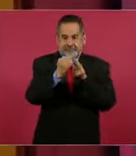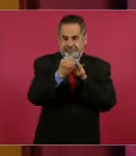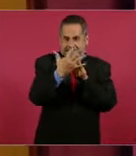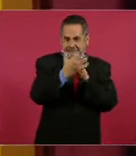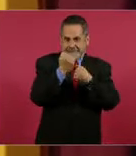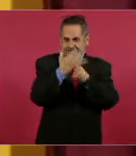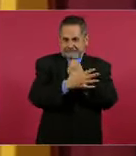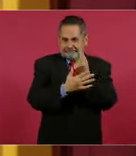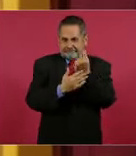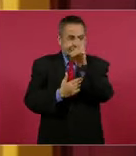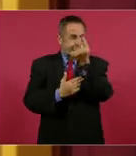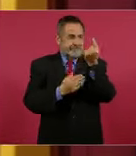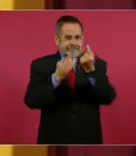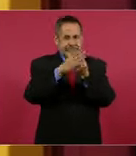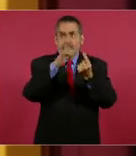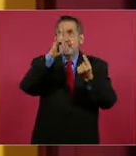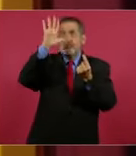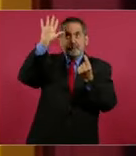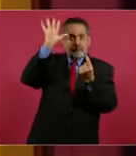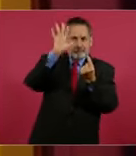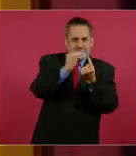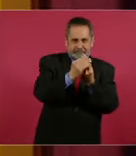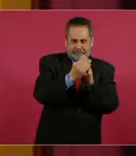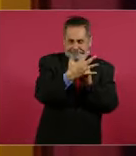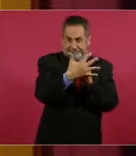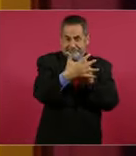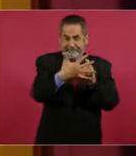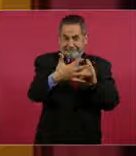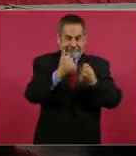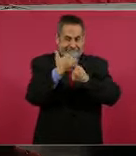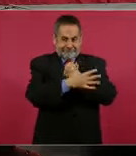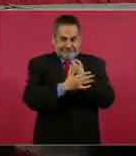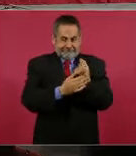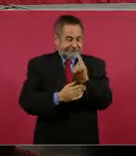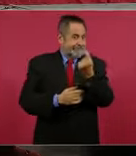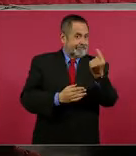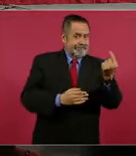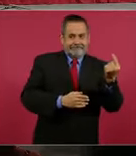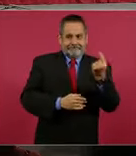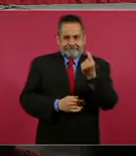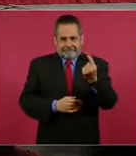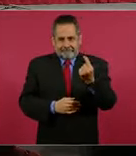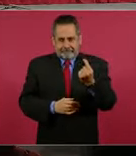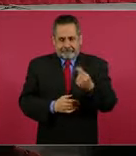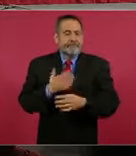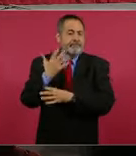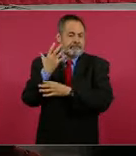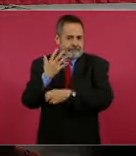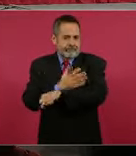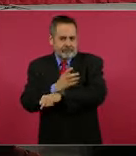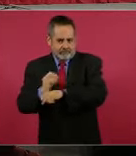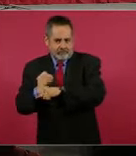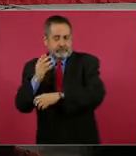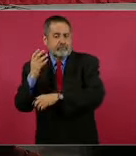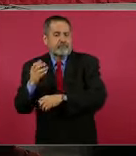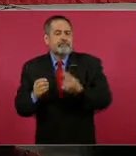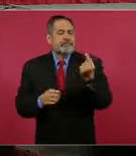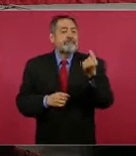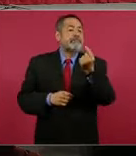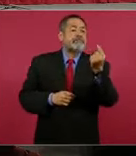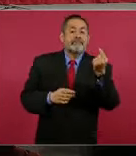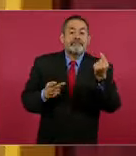atractivamente bajo los rayos solares. Y esto se le atribuyó a Obregón. Y